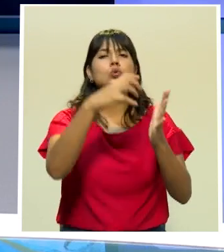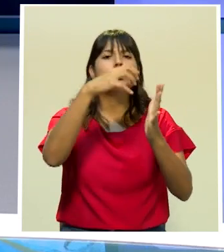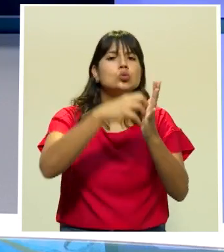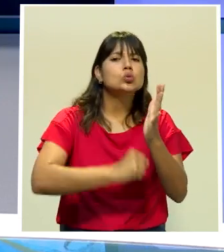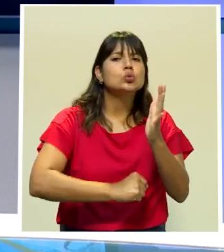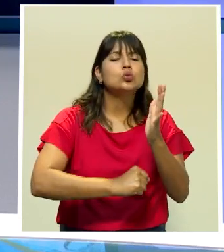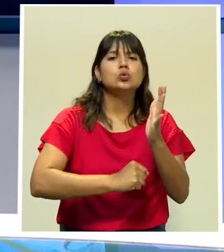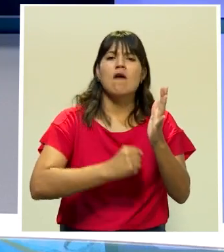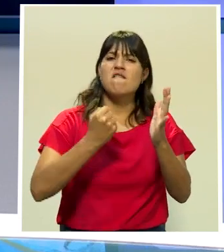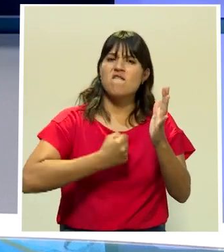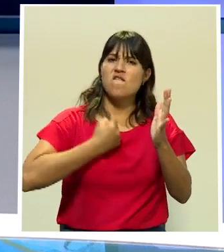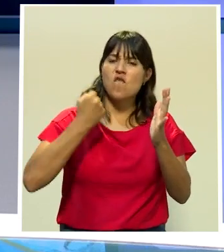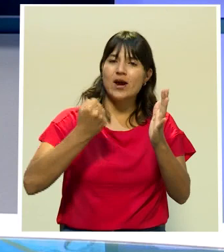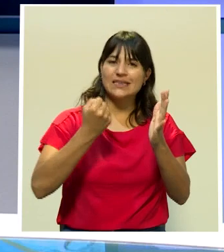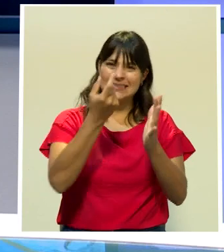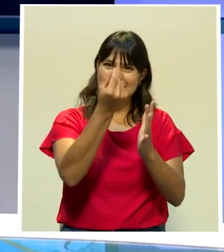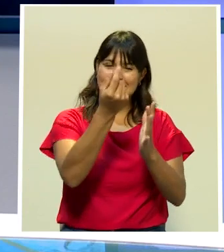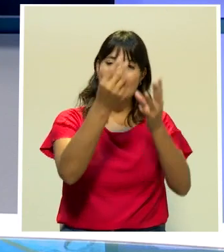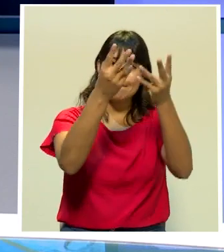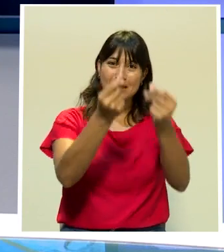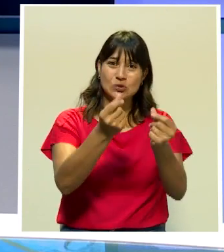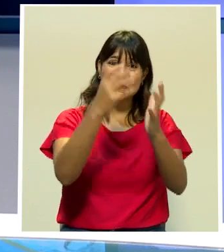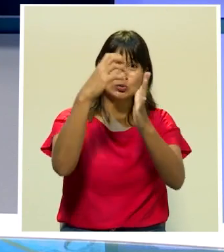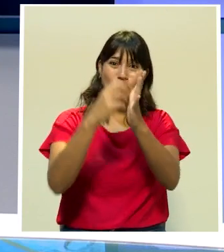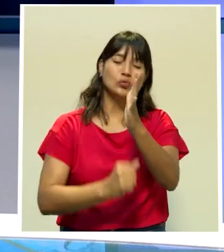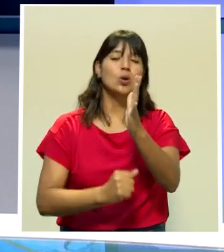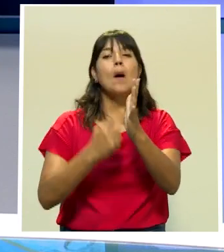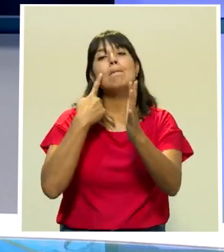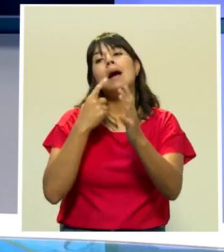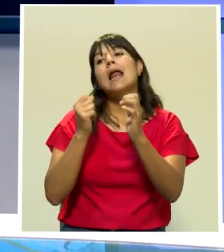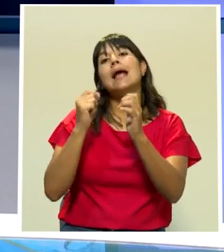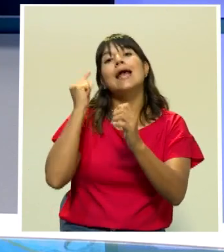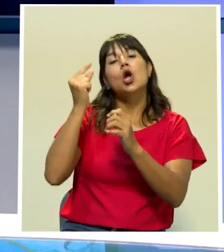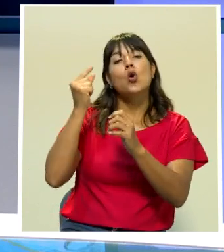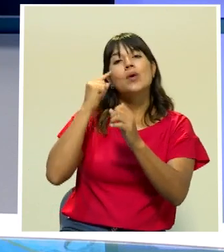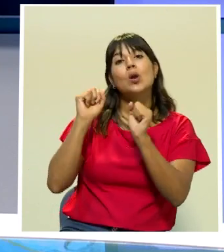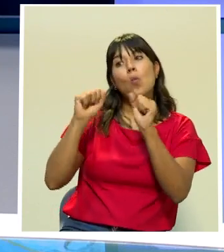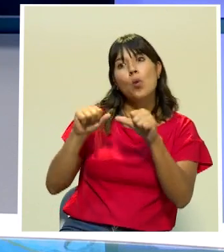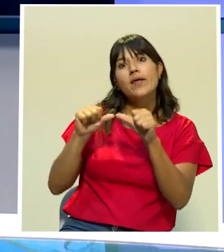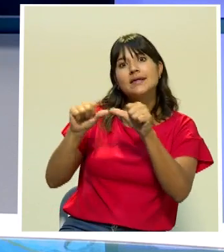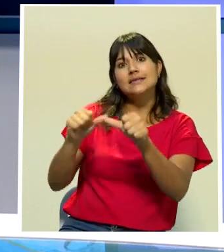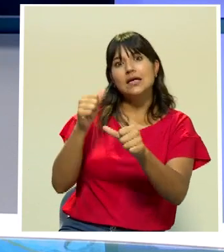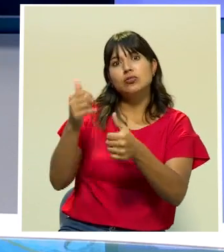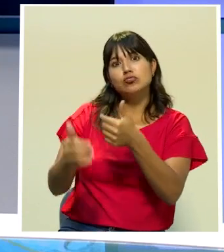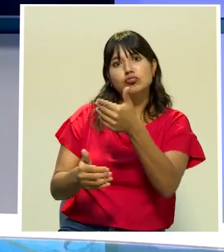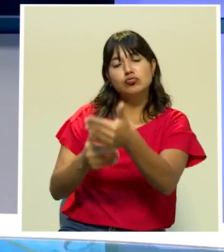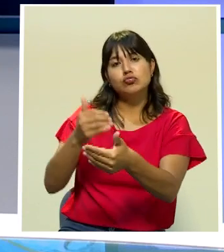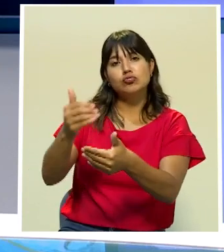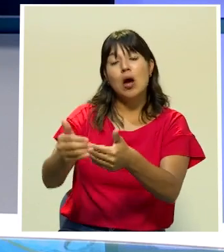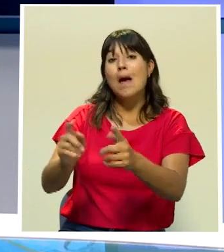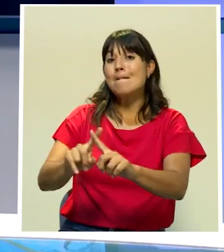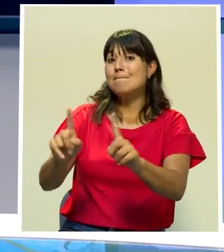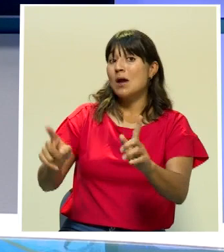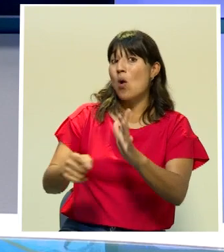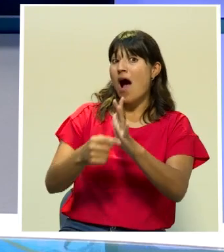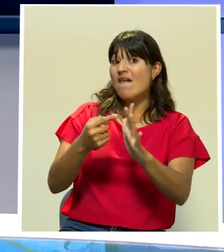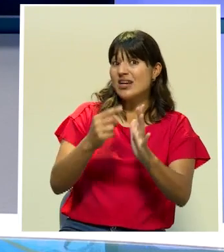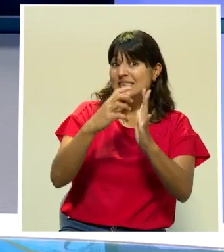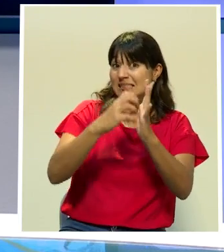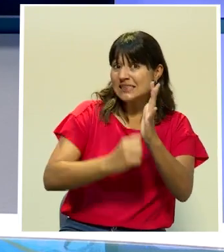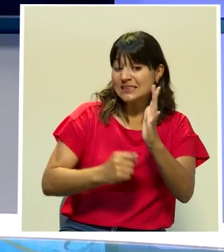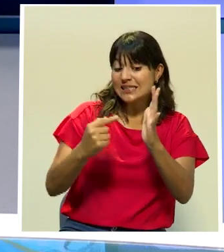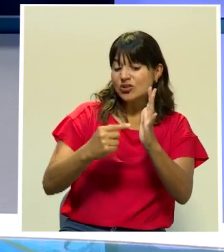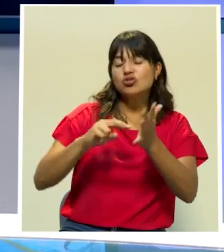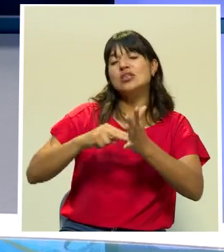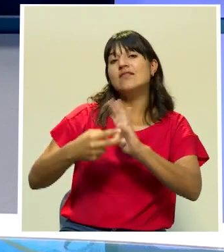gigantescos en áreas vitales para el funcionamiento del Estado, que en muchos casos ponen en riesgo el funcionamiento de